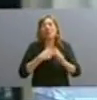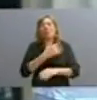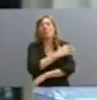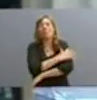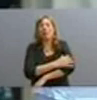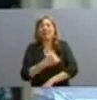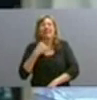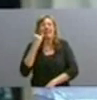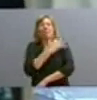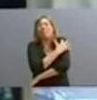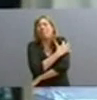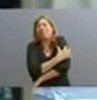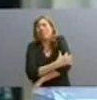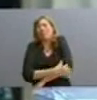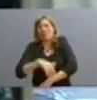año 2003,